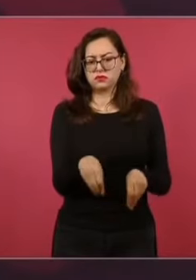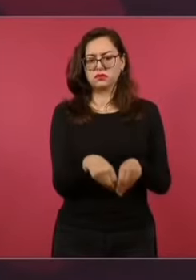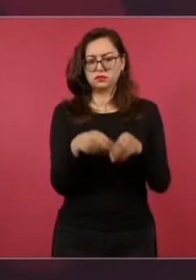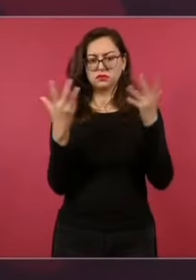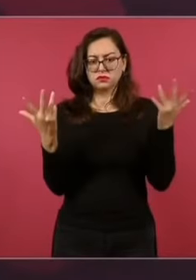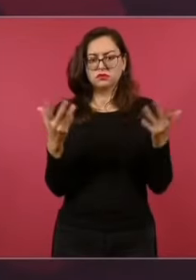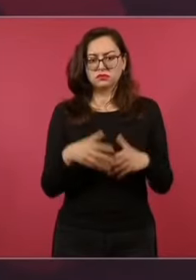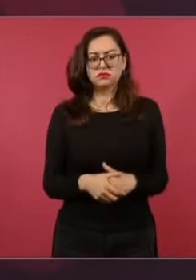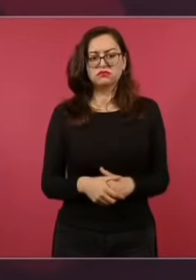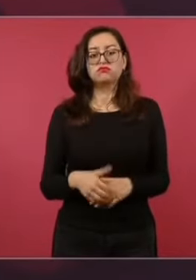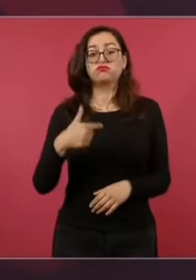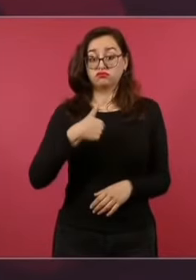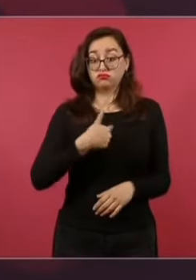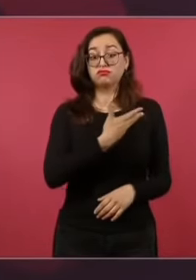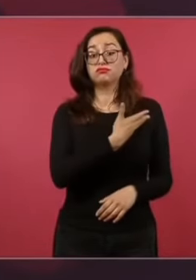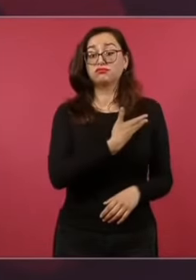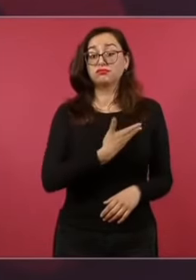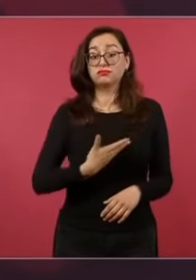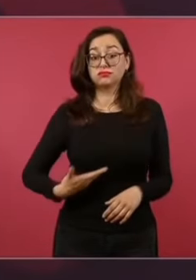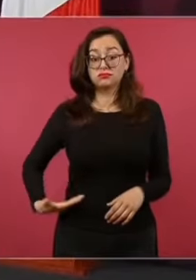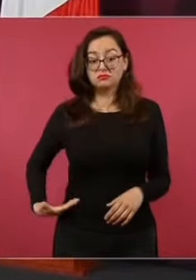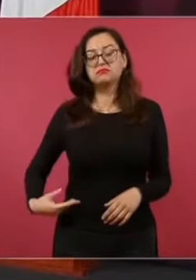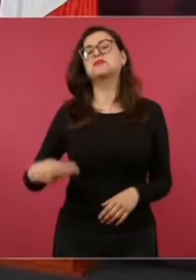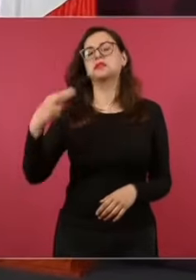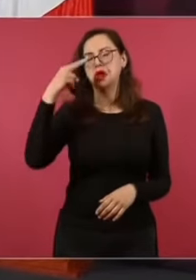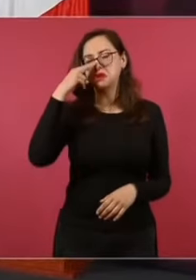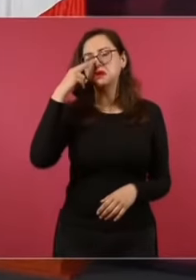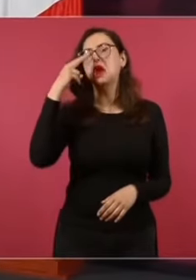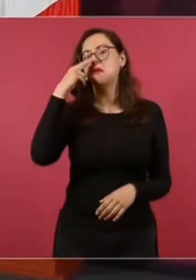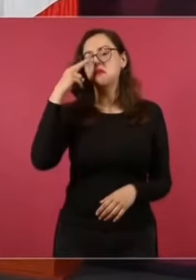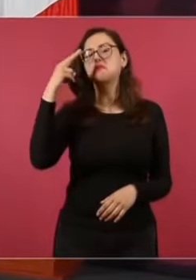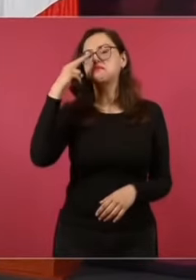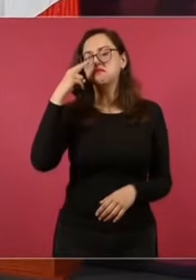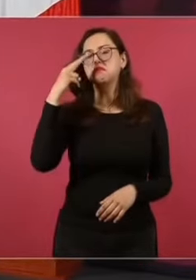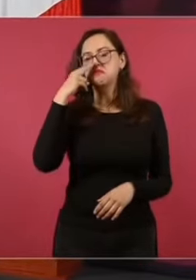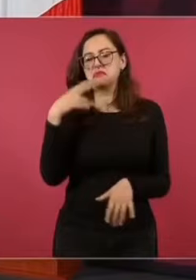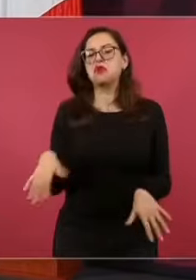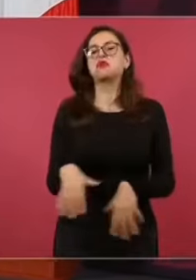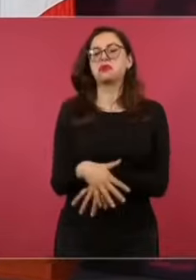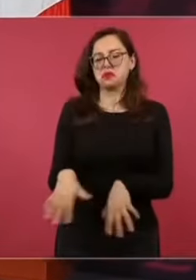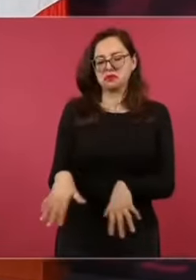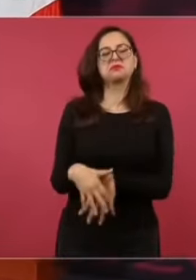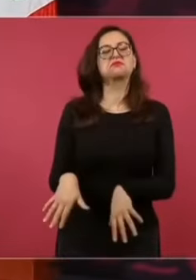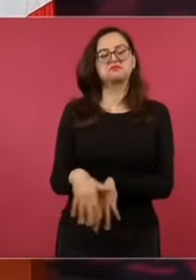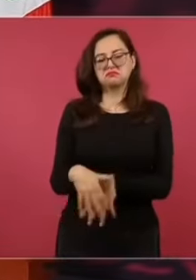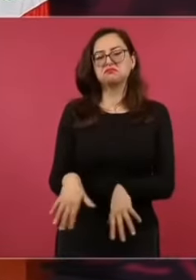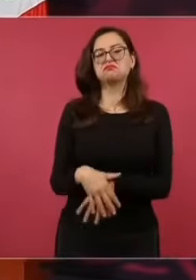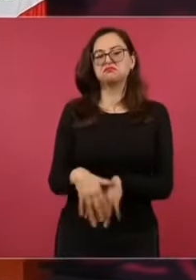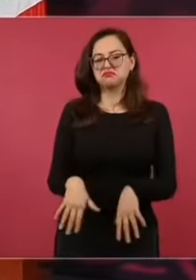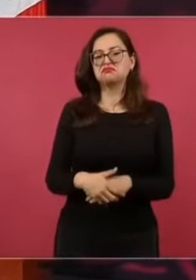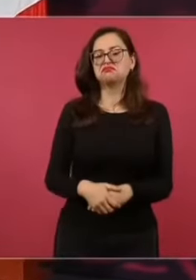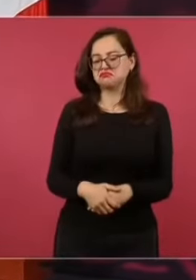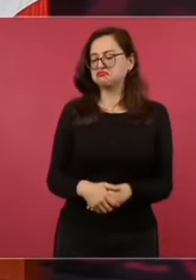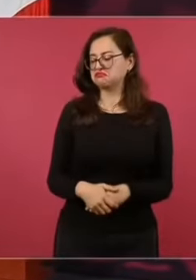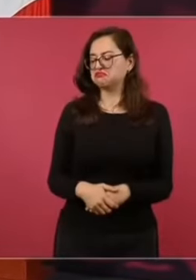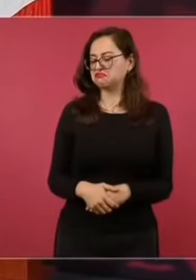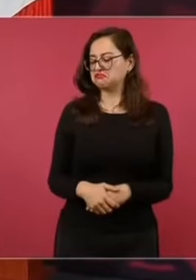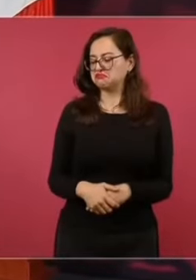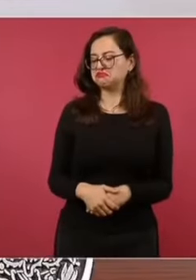Soy un presidente naco, chinto y chairo.